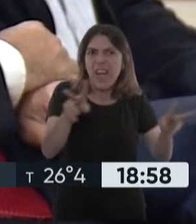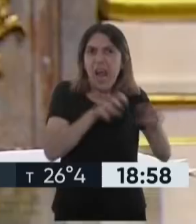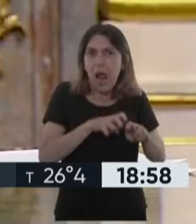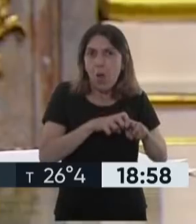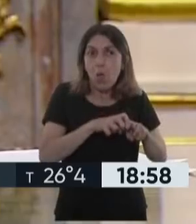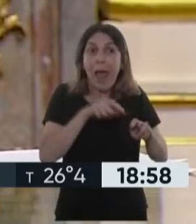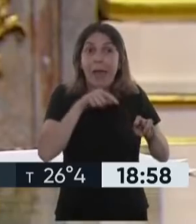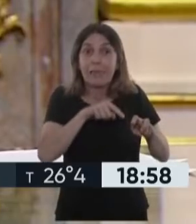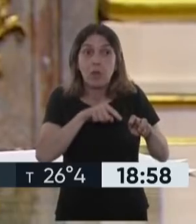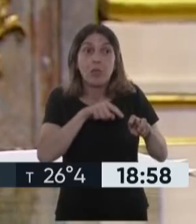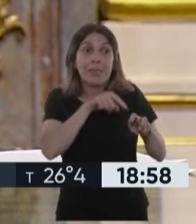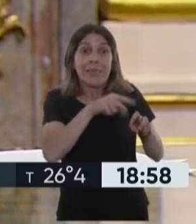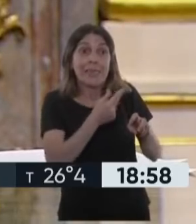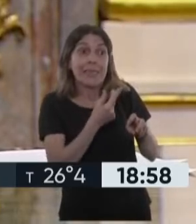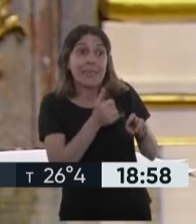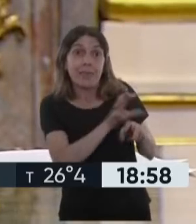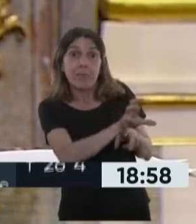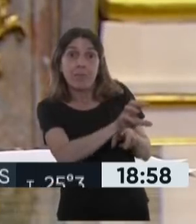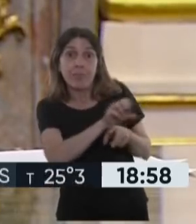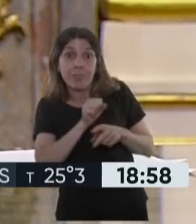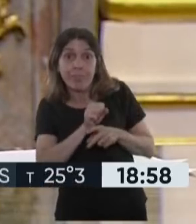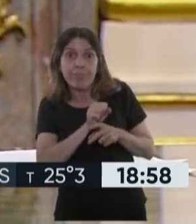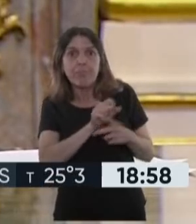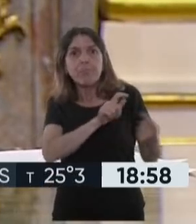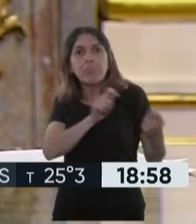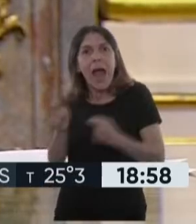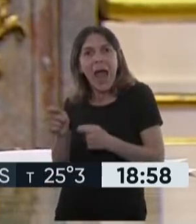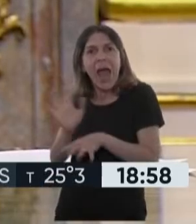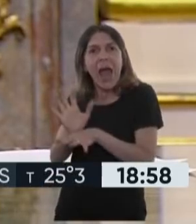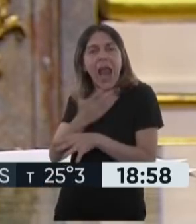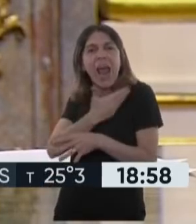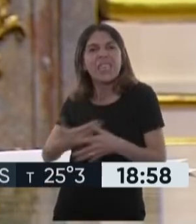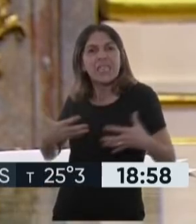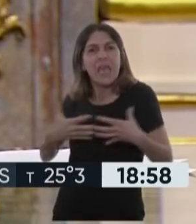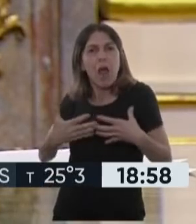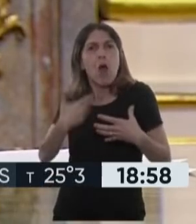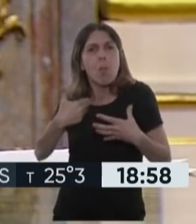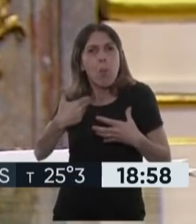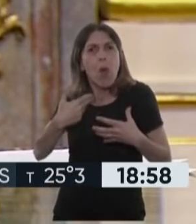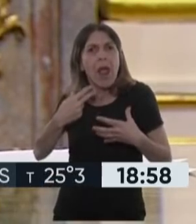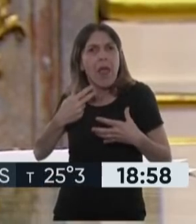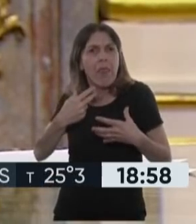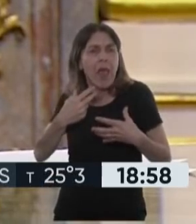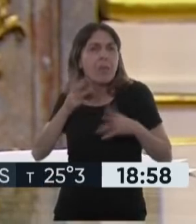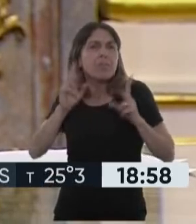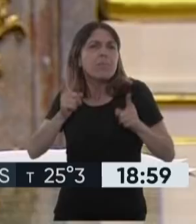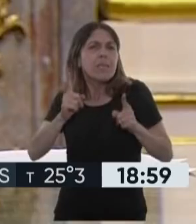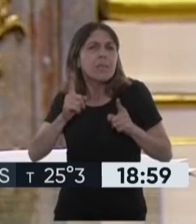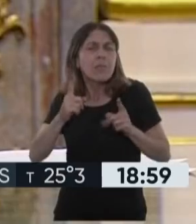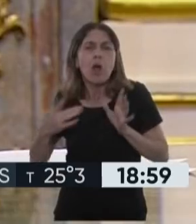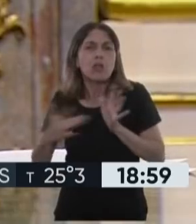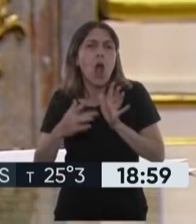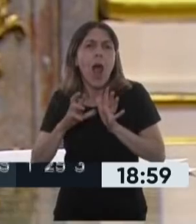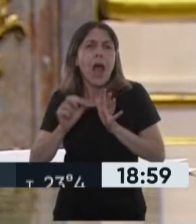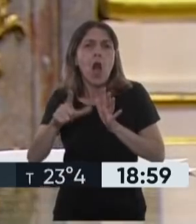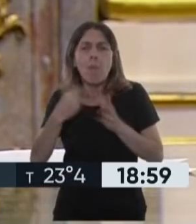lograr capturar parte de esa renta para que el Estado pueda llevar adelante el rol que debe jugar para un